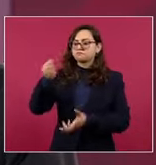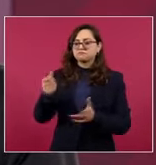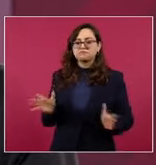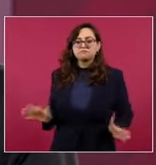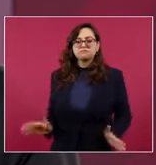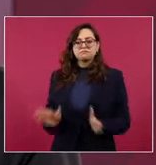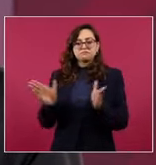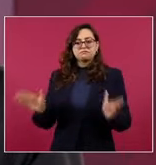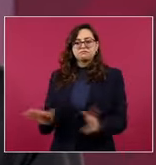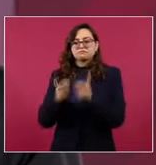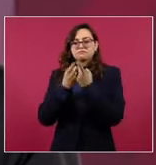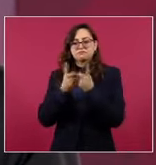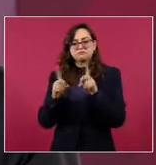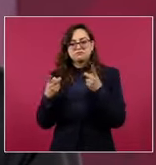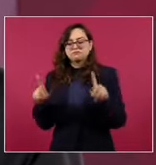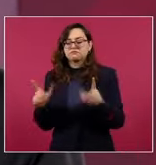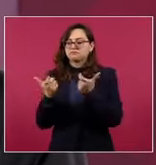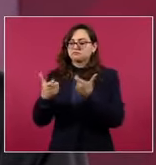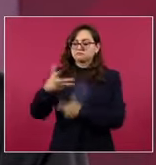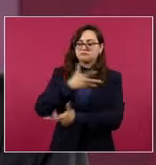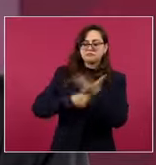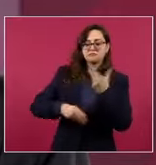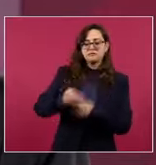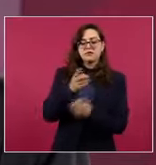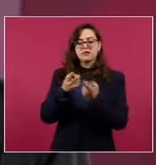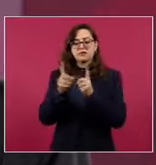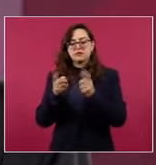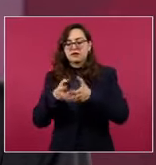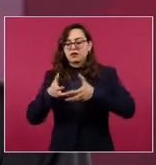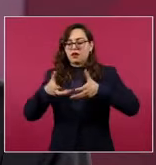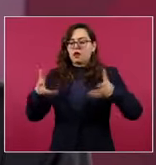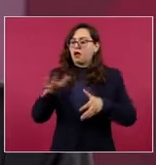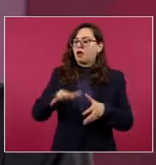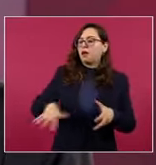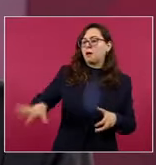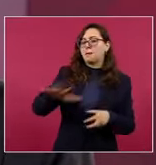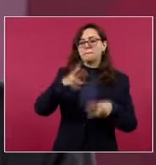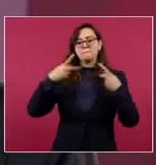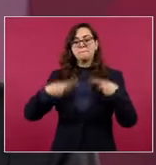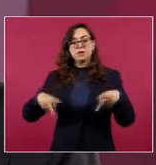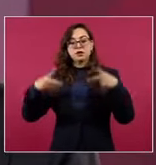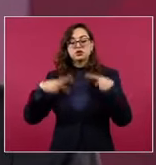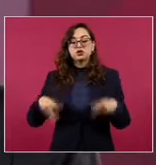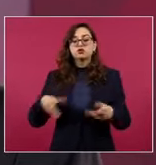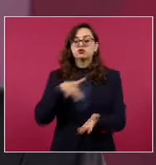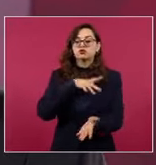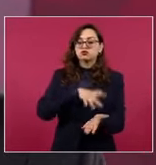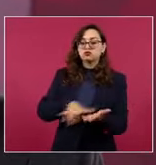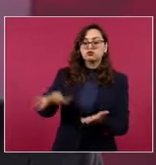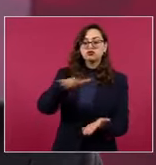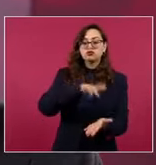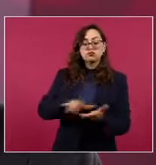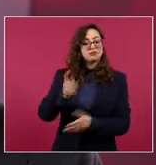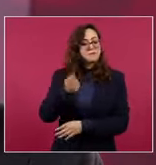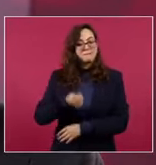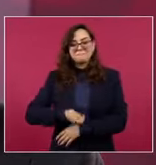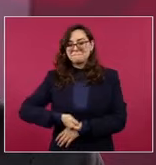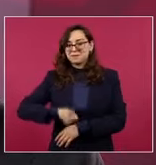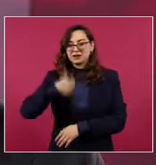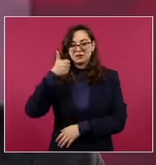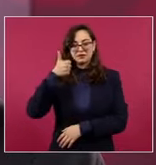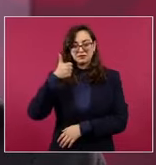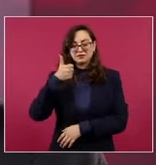y social, como nunca se está apoyando al pueblo y como nunca se está